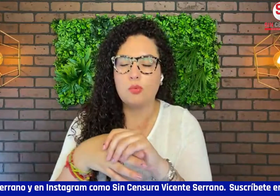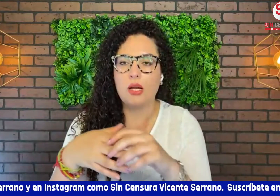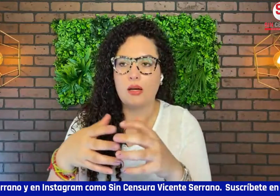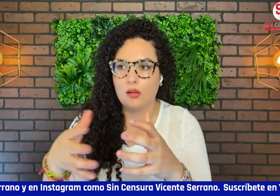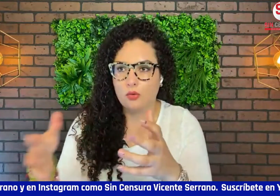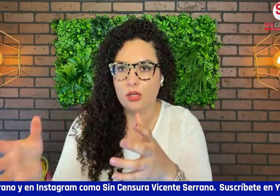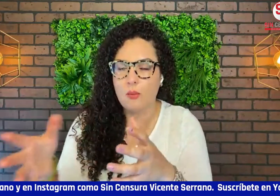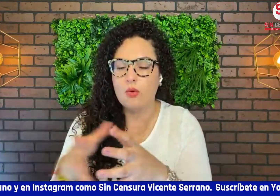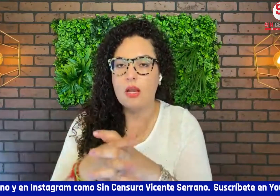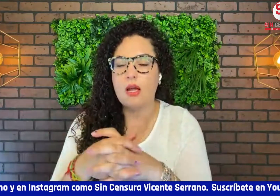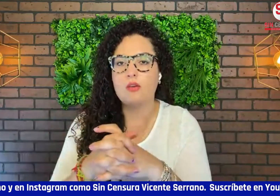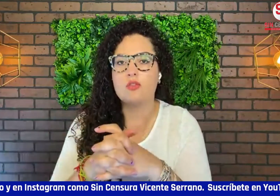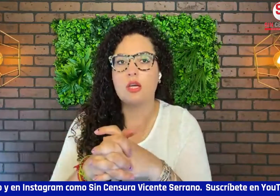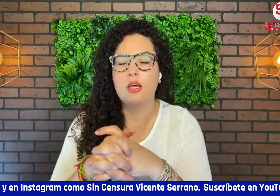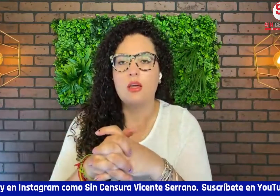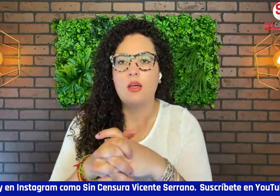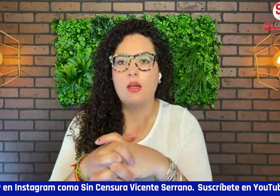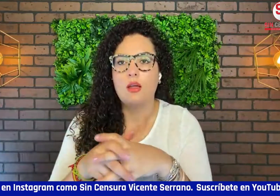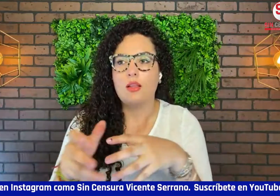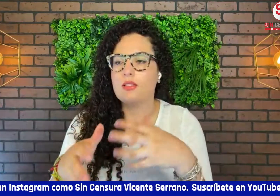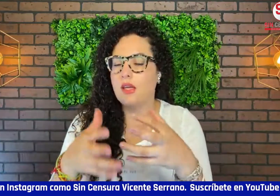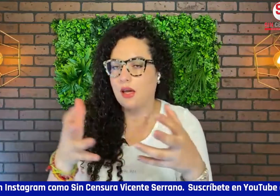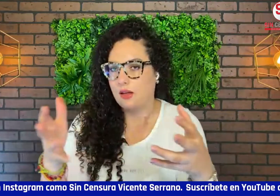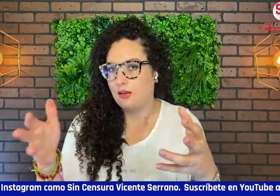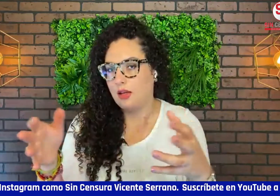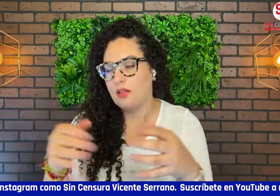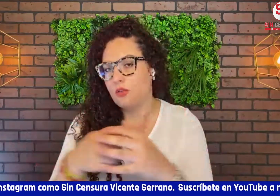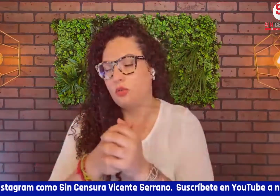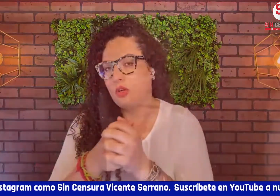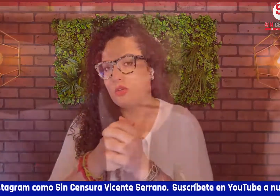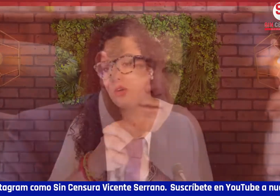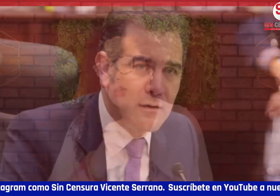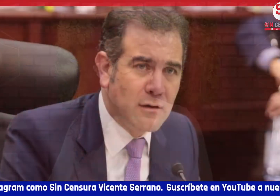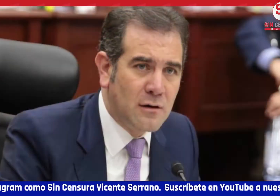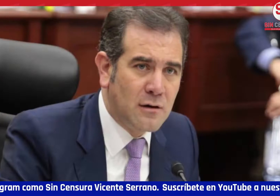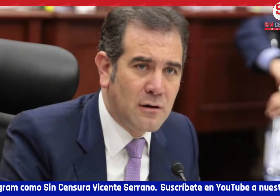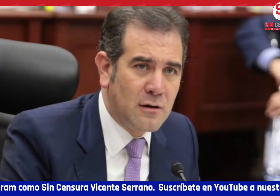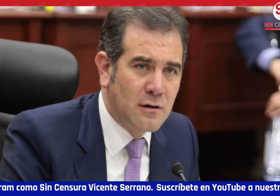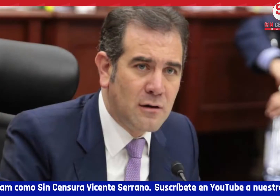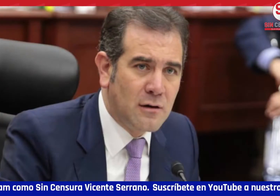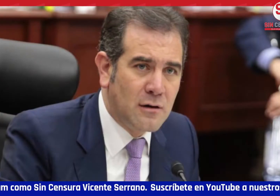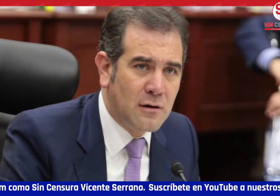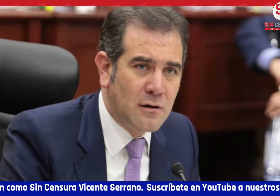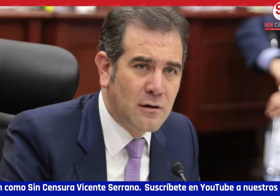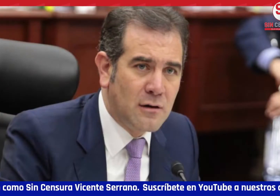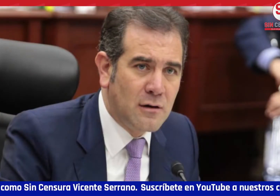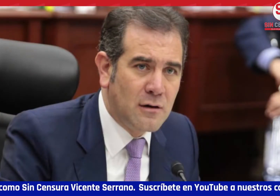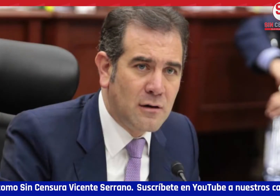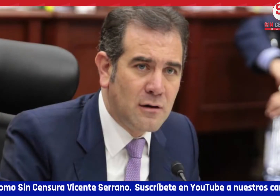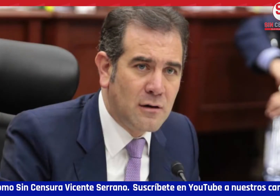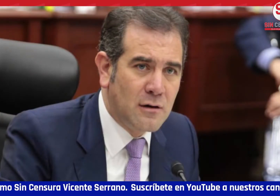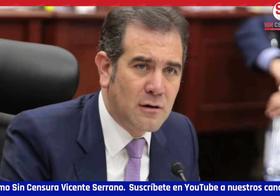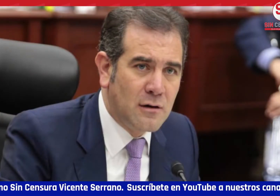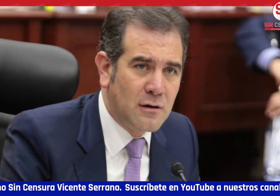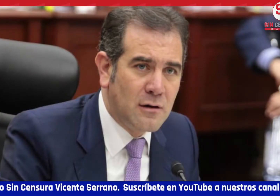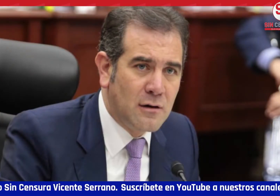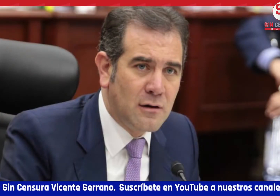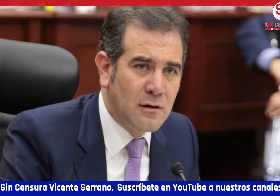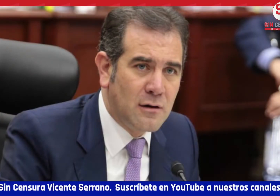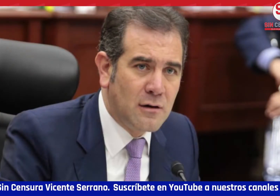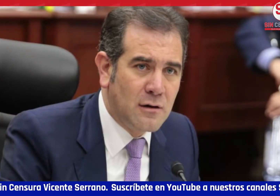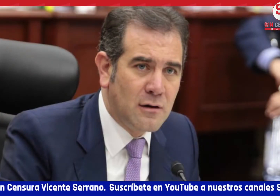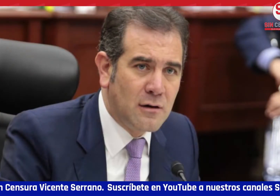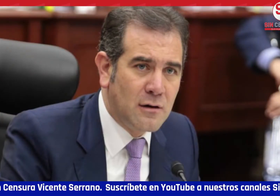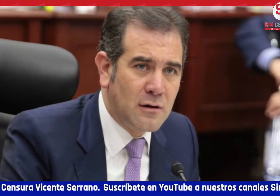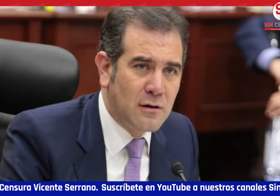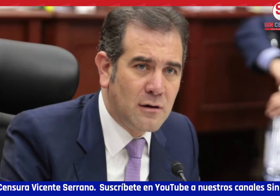consulta popular, que fue ya muy en la noche, decía que el Instituto Nacional Electoral había salido fortalecido de esta